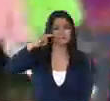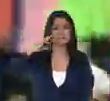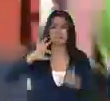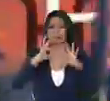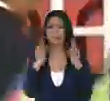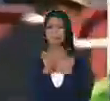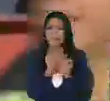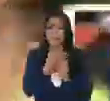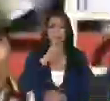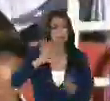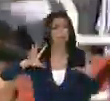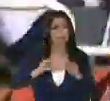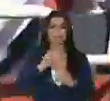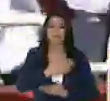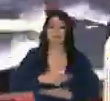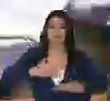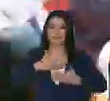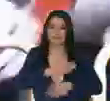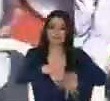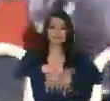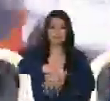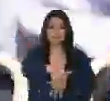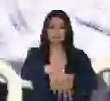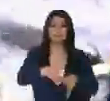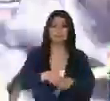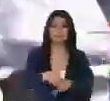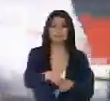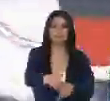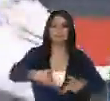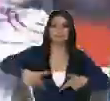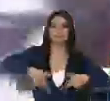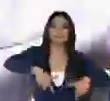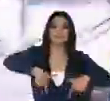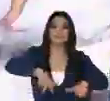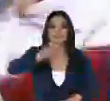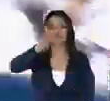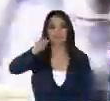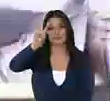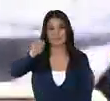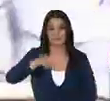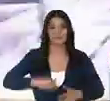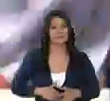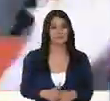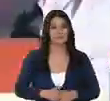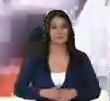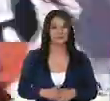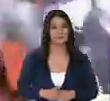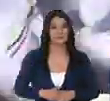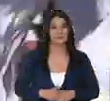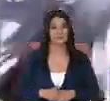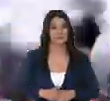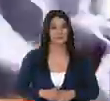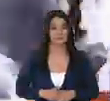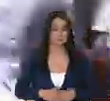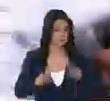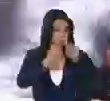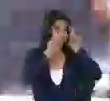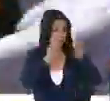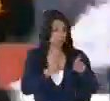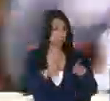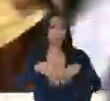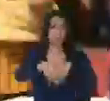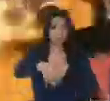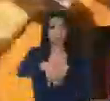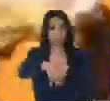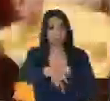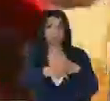de la tercera edad a disfrutar de este colorido en este carnaval 2020. Pero además de los desfiles